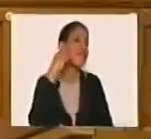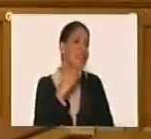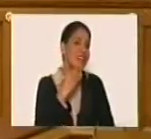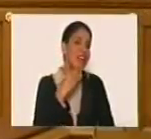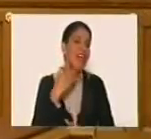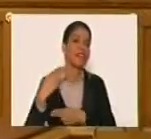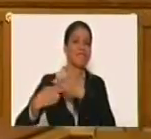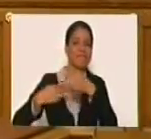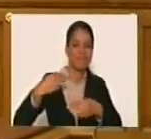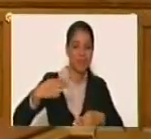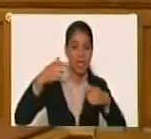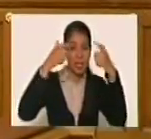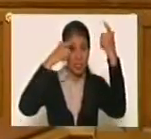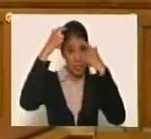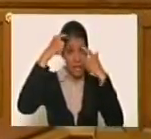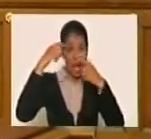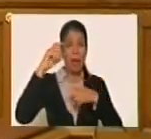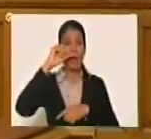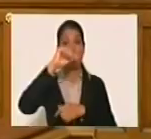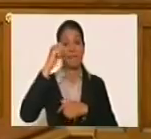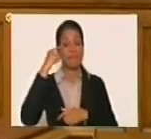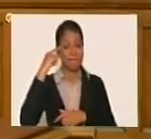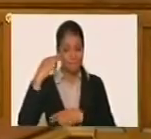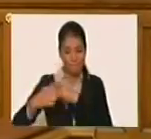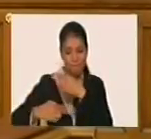el comandante Hugo Chávez Frías.